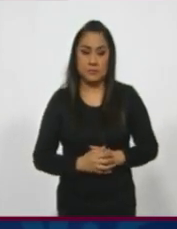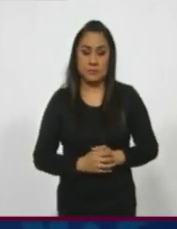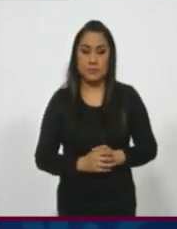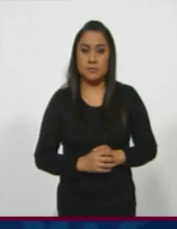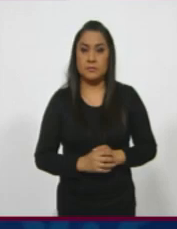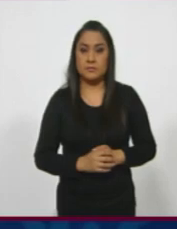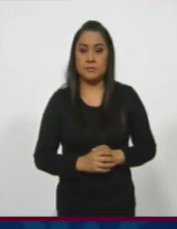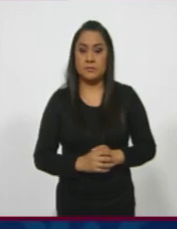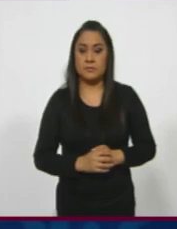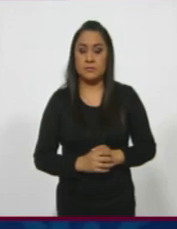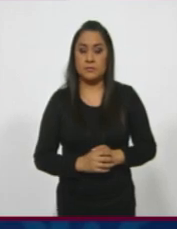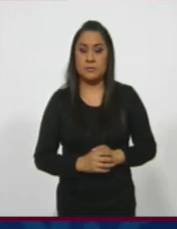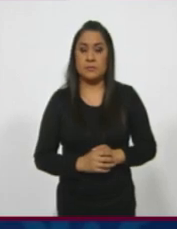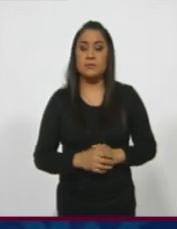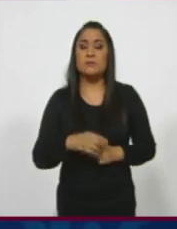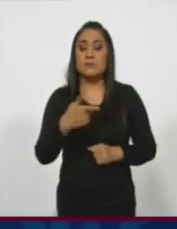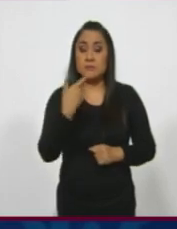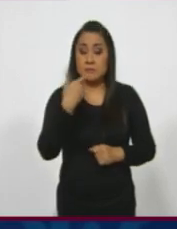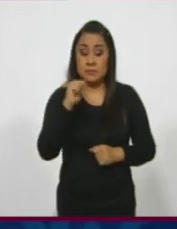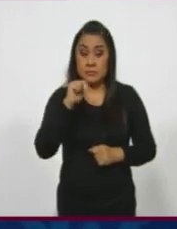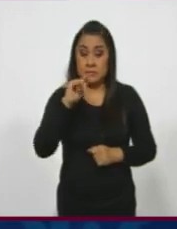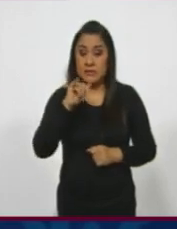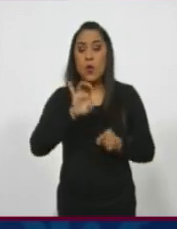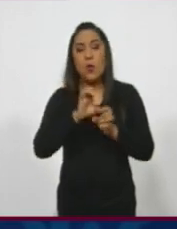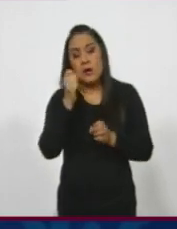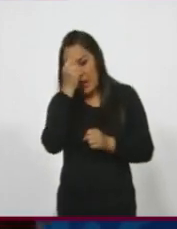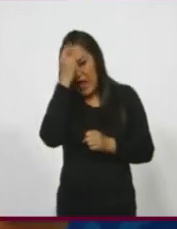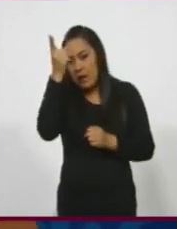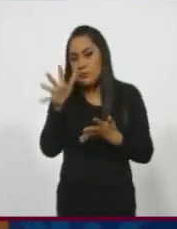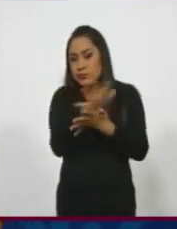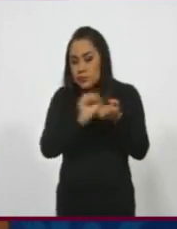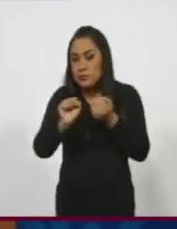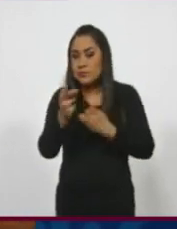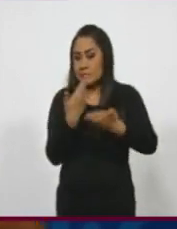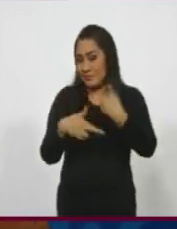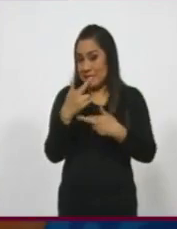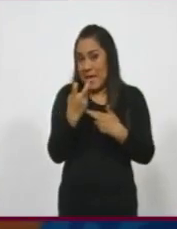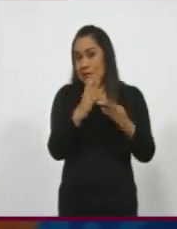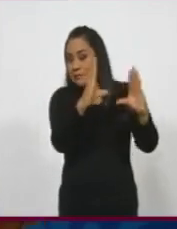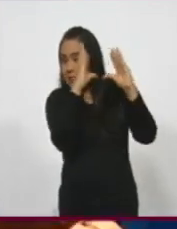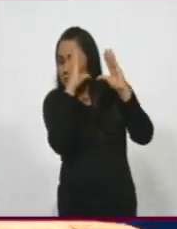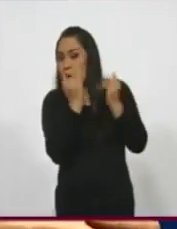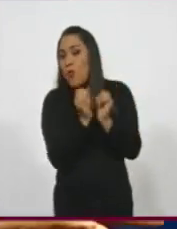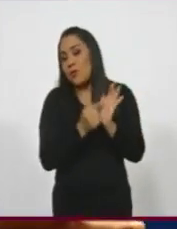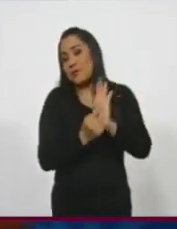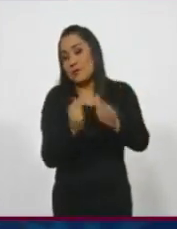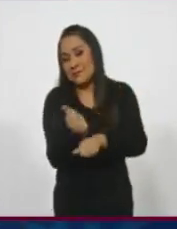the concept of Ganapati tiene que ver con la creación, la destrucción y el regreso, porque eso es lo que nos enseña.